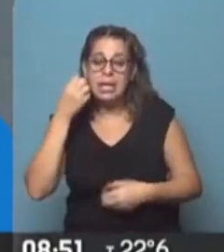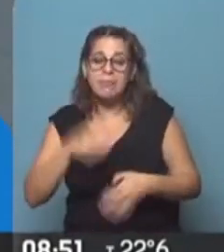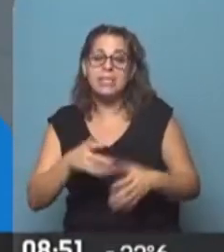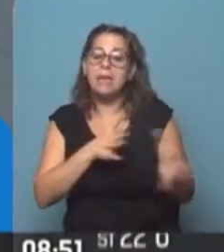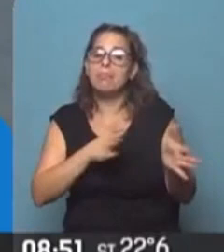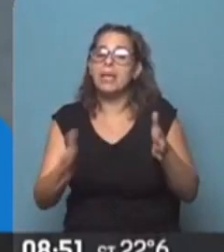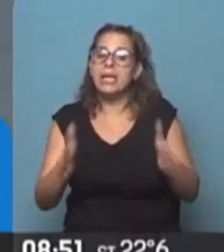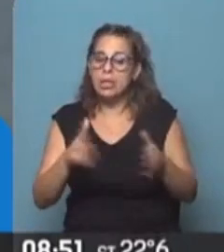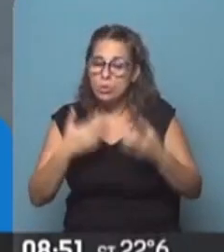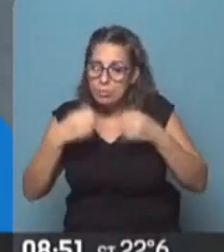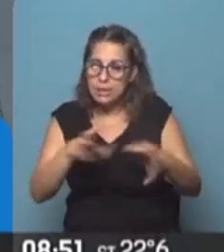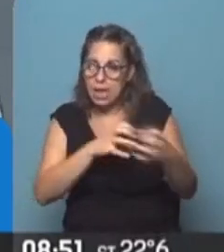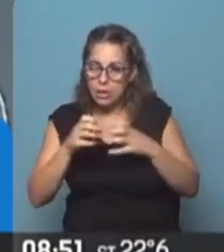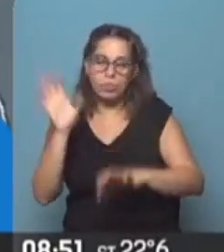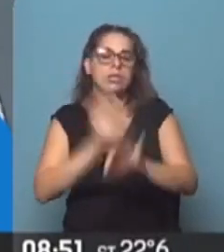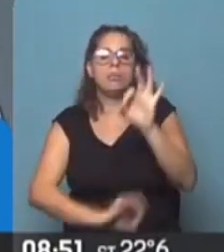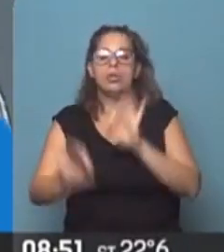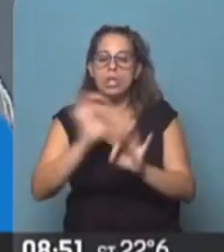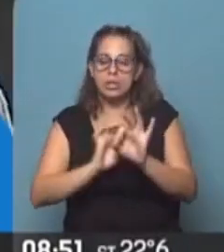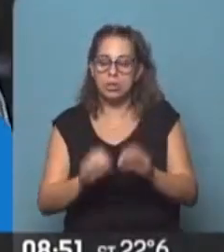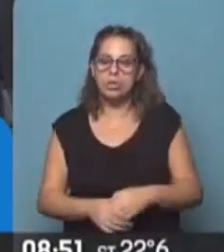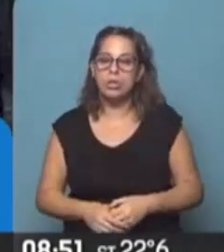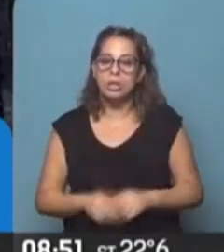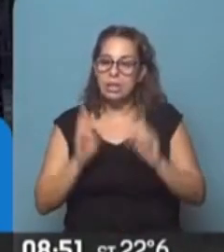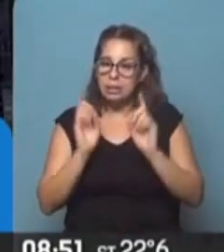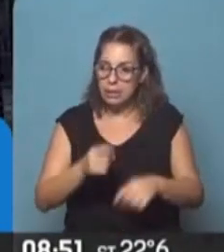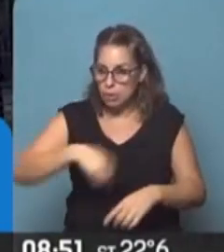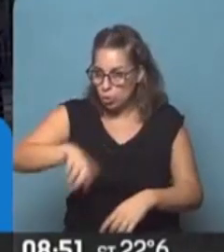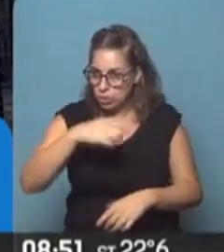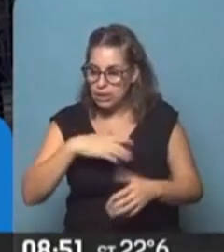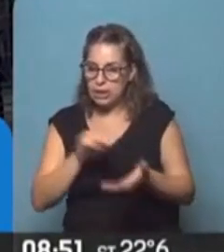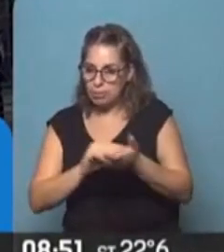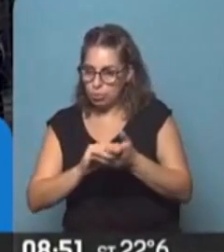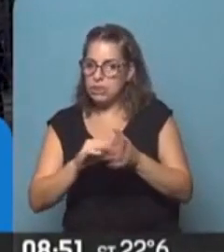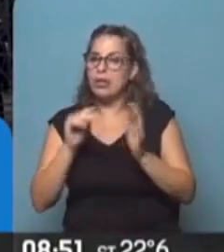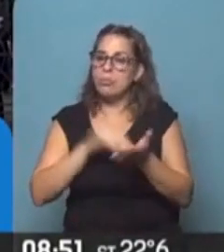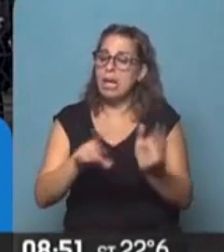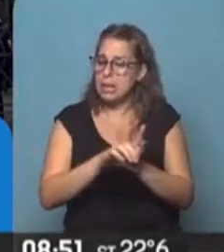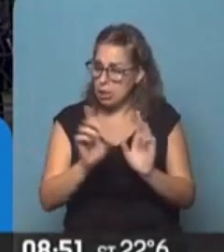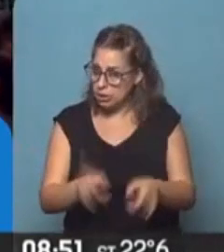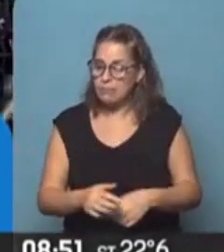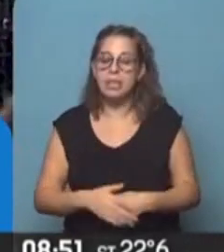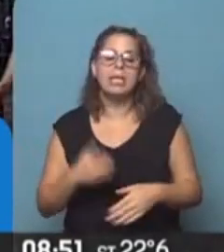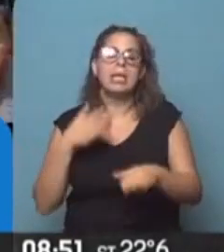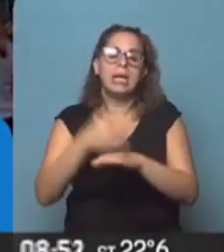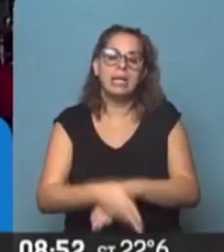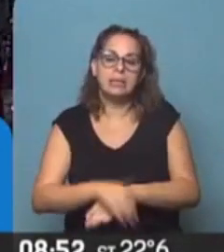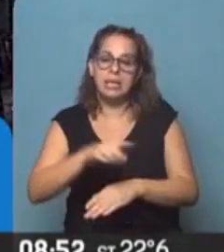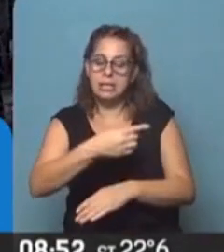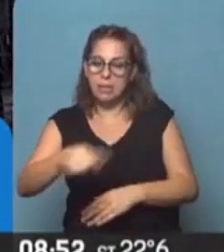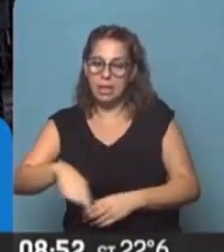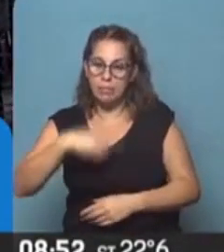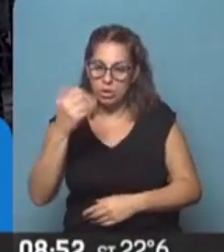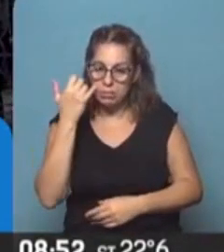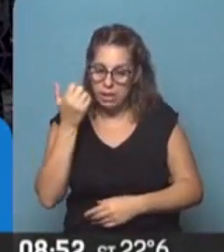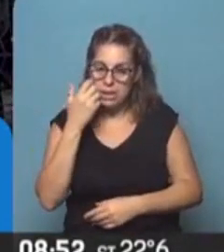cual empiezan a discutirse los proyectos del Ejecutivo, pero también los proyectos de ustedes, los diputados. Ingresa la próxima semana